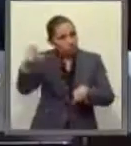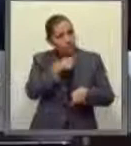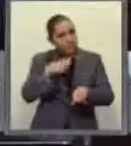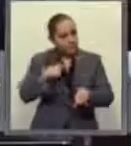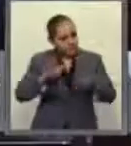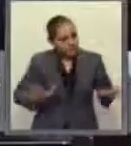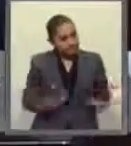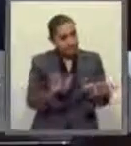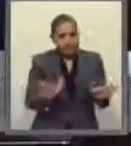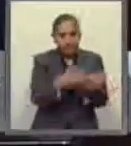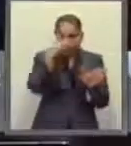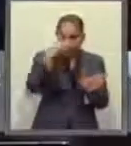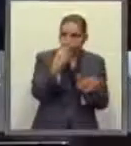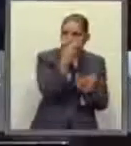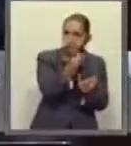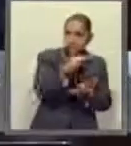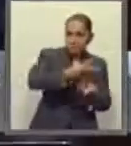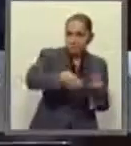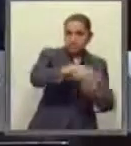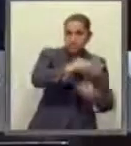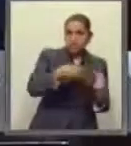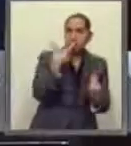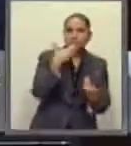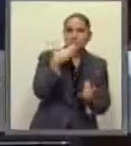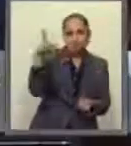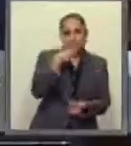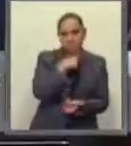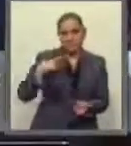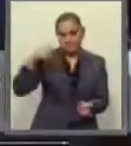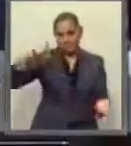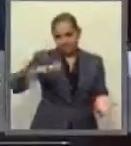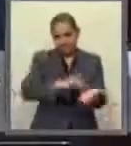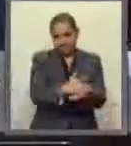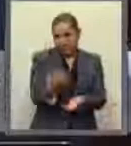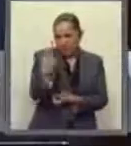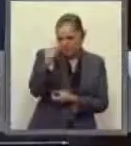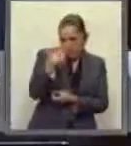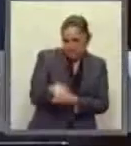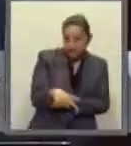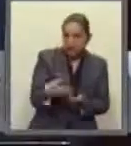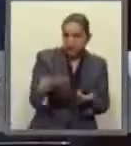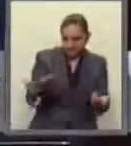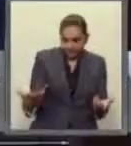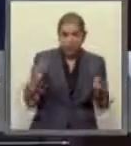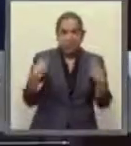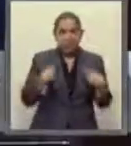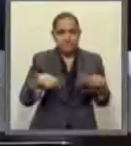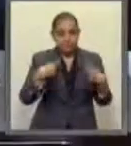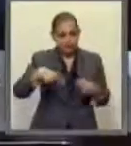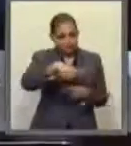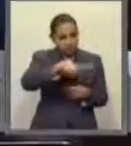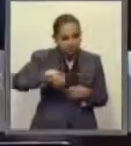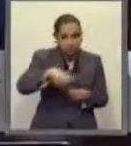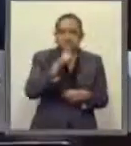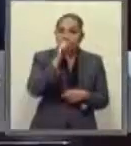el desarrollo de la economía sobre todo para que los ciudadanos a través del Canal del